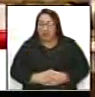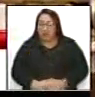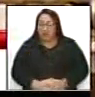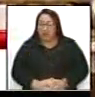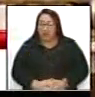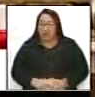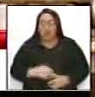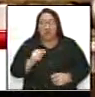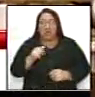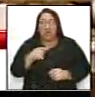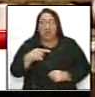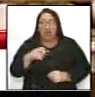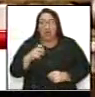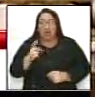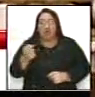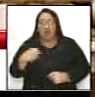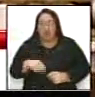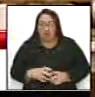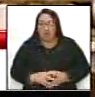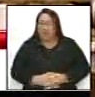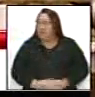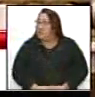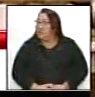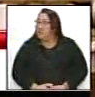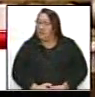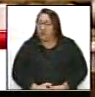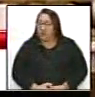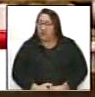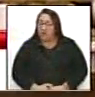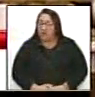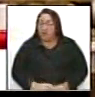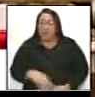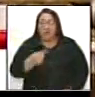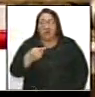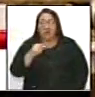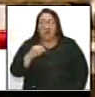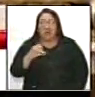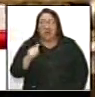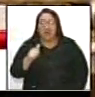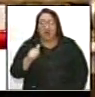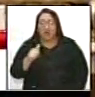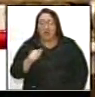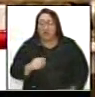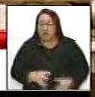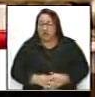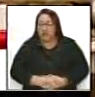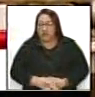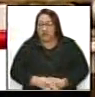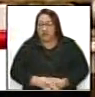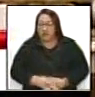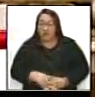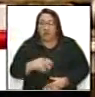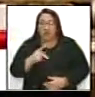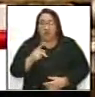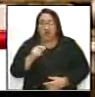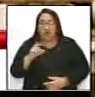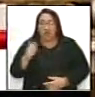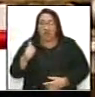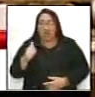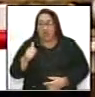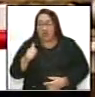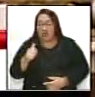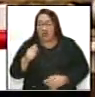la señora Luz Salgado, presente, Alberto Yica, presente, y Karina Beteta, que